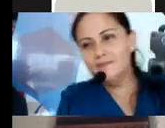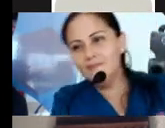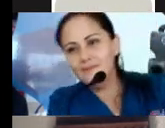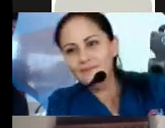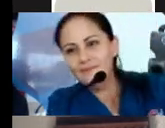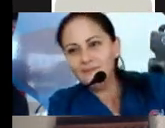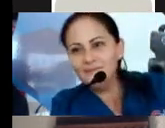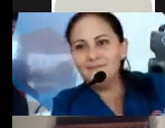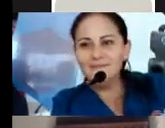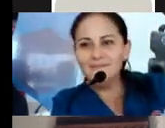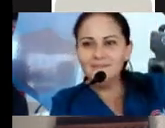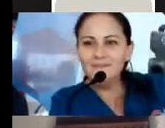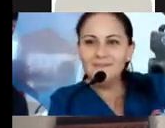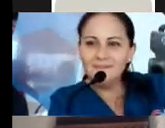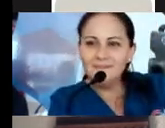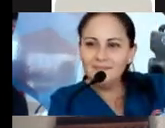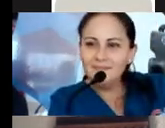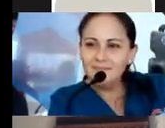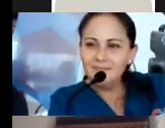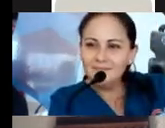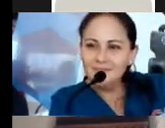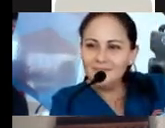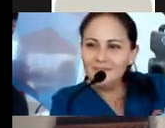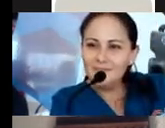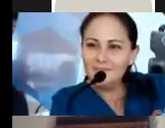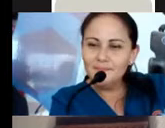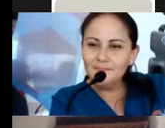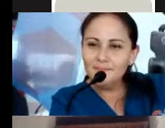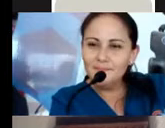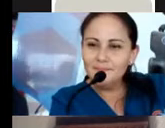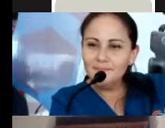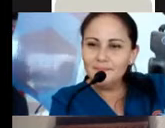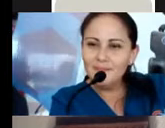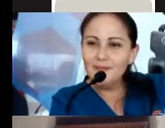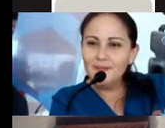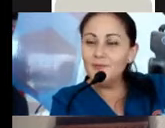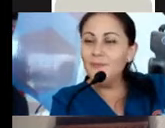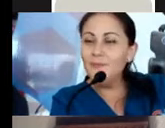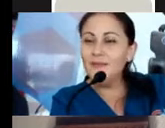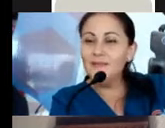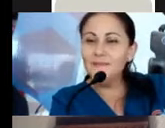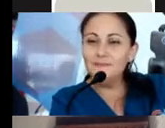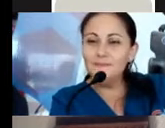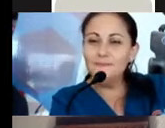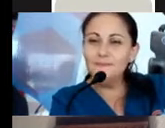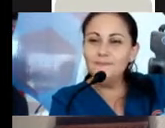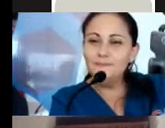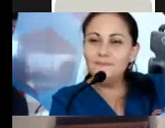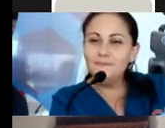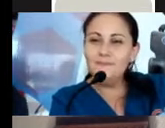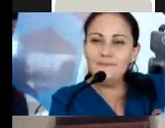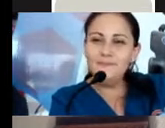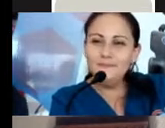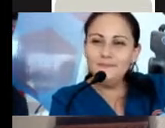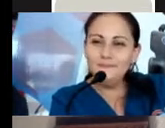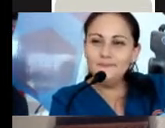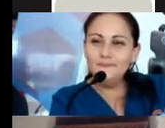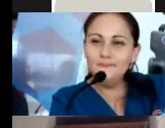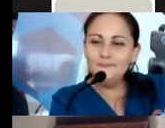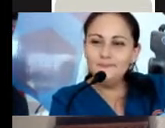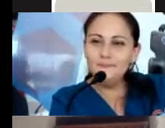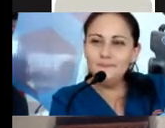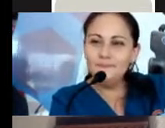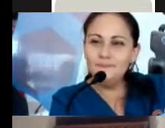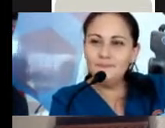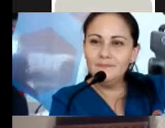pueda generar autopropulsión en su silla, mover un joystick, que puede ser con su miembro inferior, con su mano derecha, su mano izquierda,